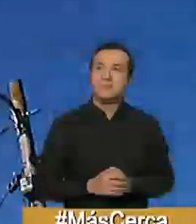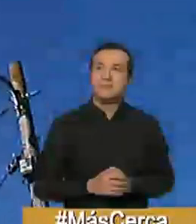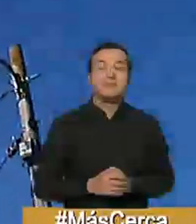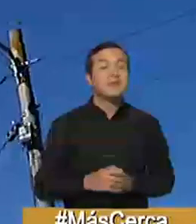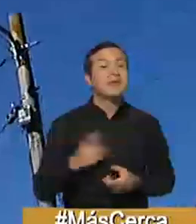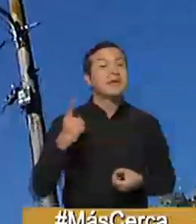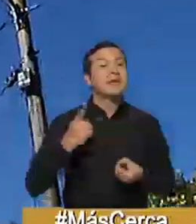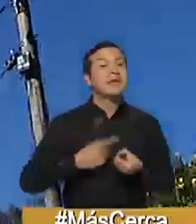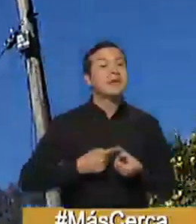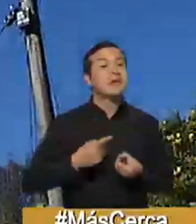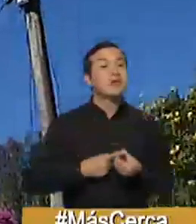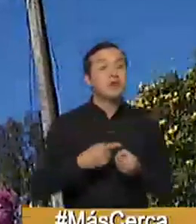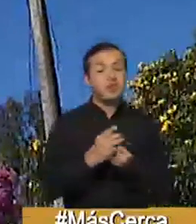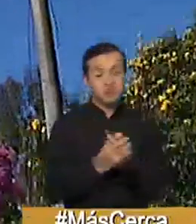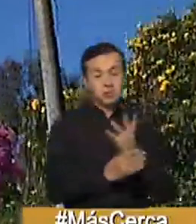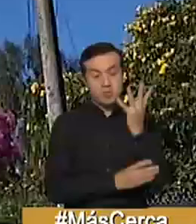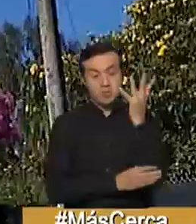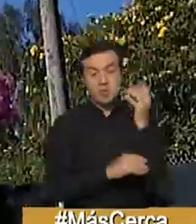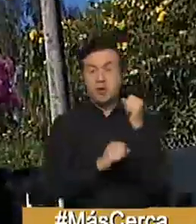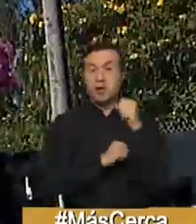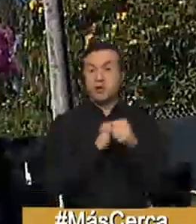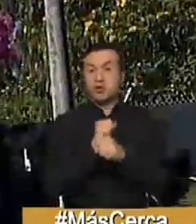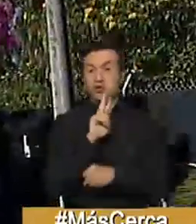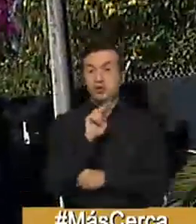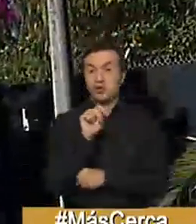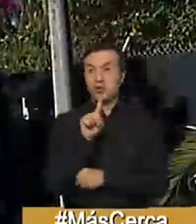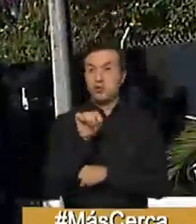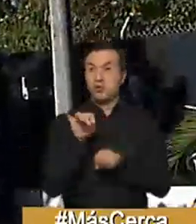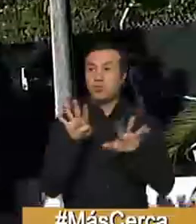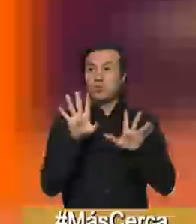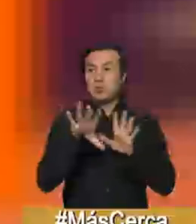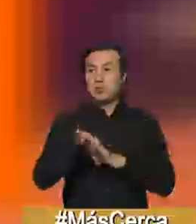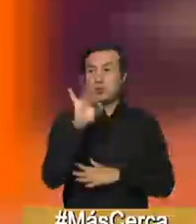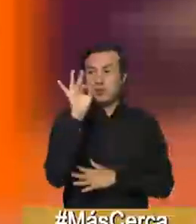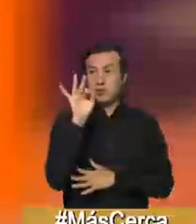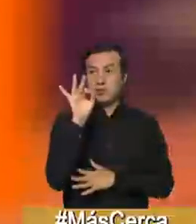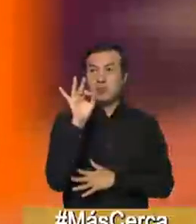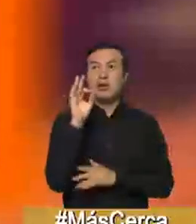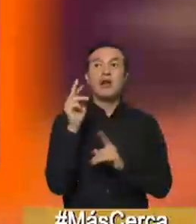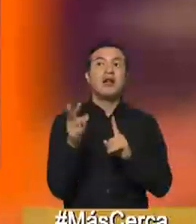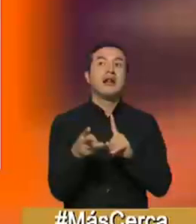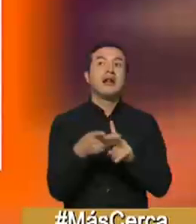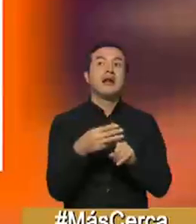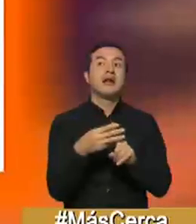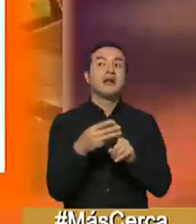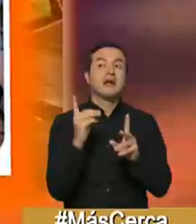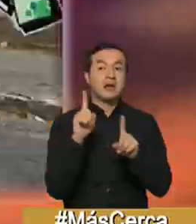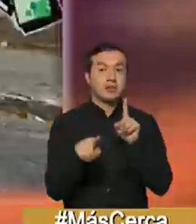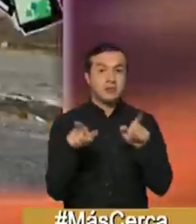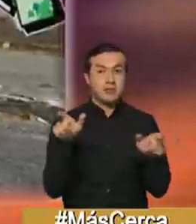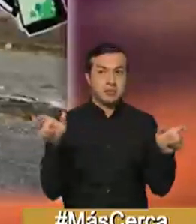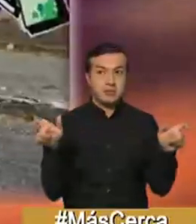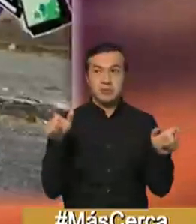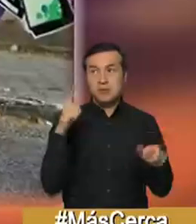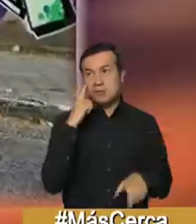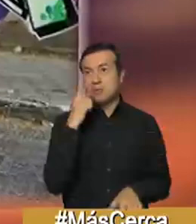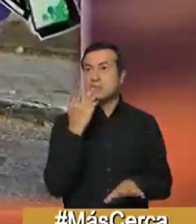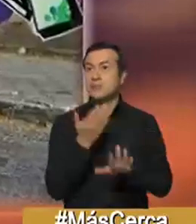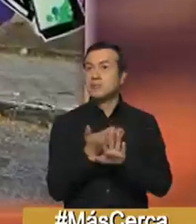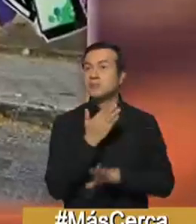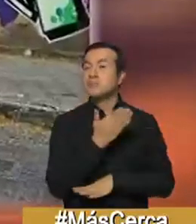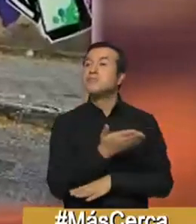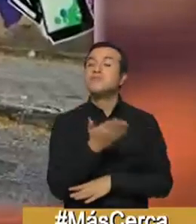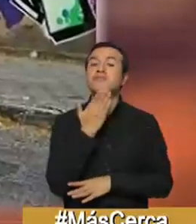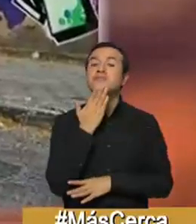Quito escoge al Rey Arupo 2019. En las redes sociales, varias personas postulan a este arbusto que